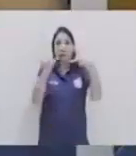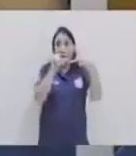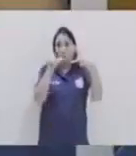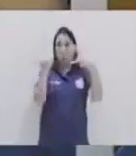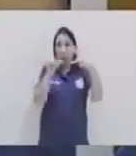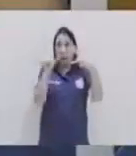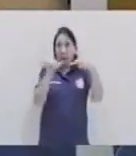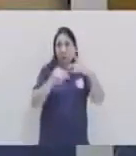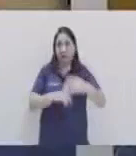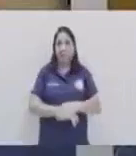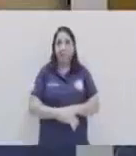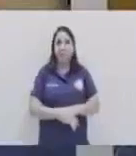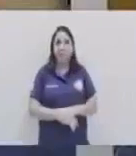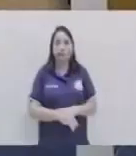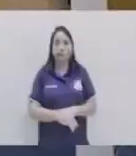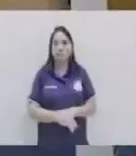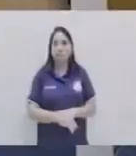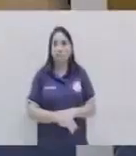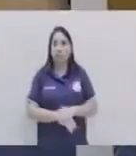igual